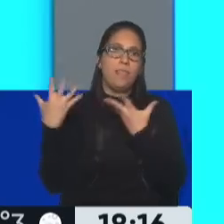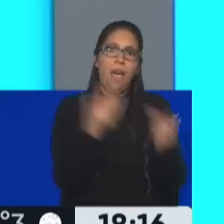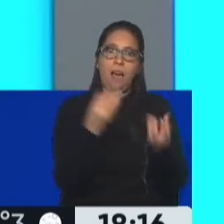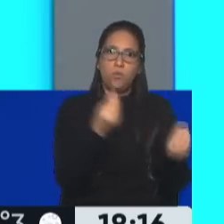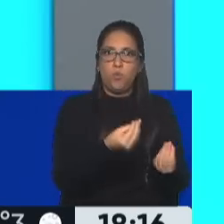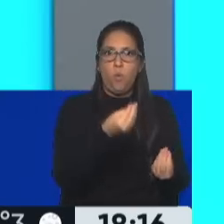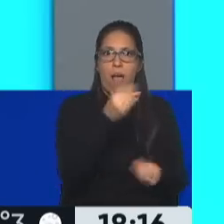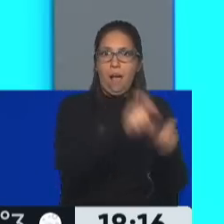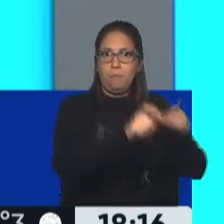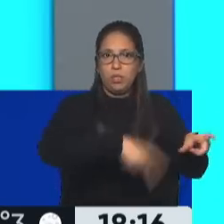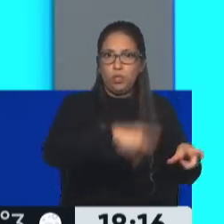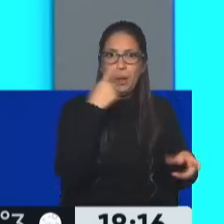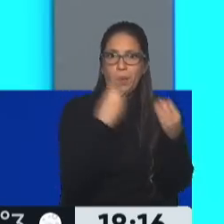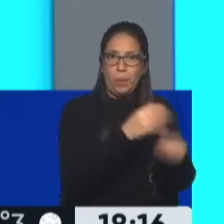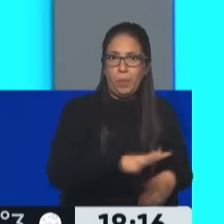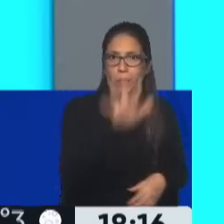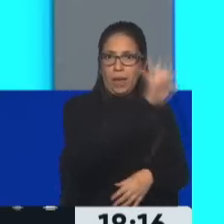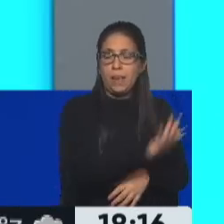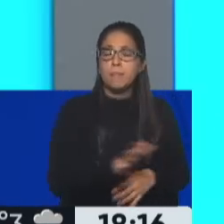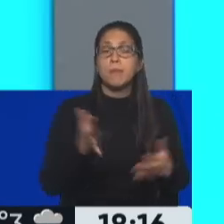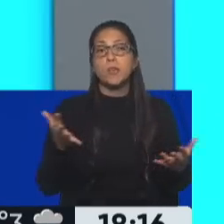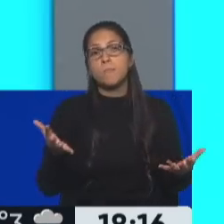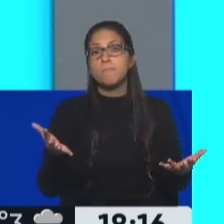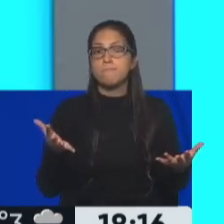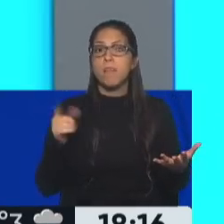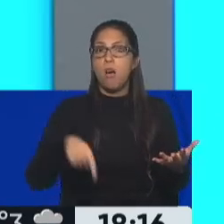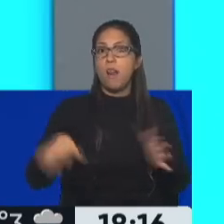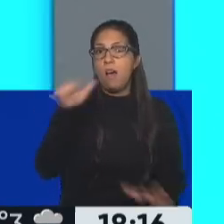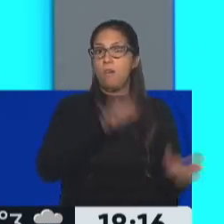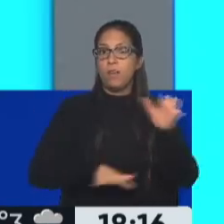contexto, pero que, como decías, se intensificaron, de hecho, los operativos en las últimas horas.